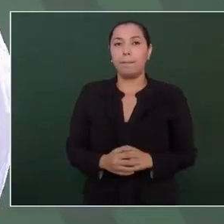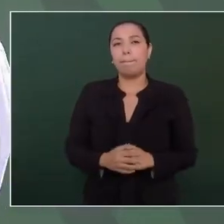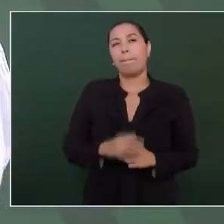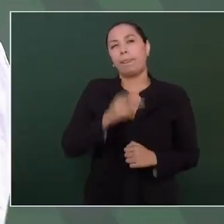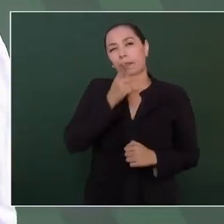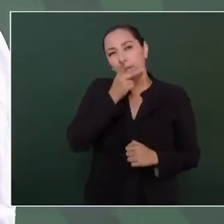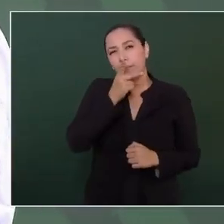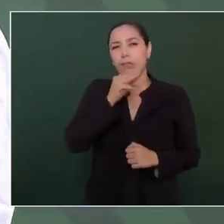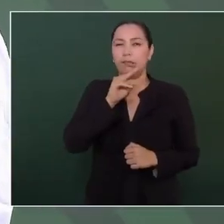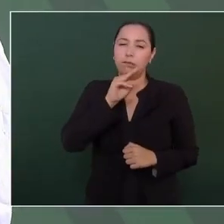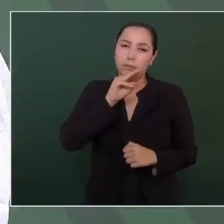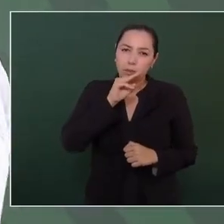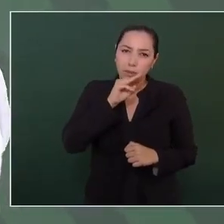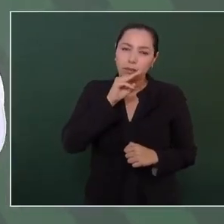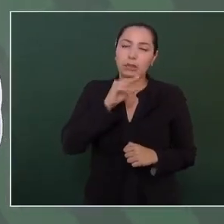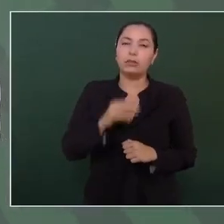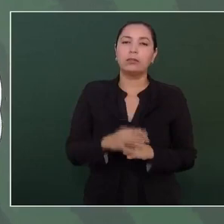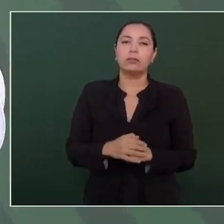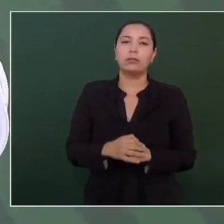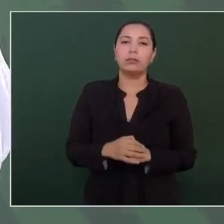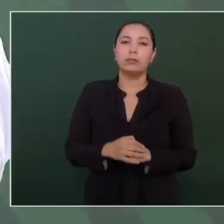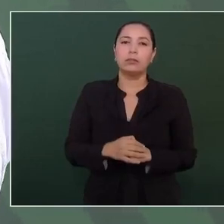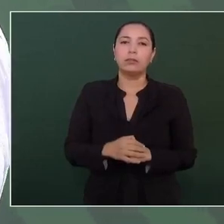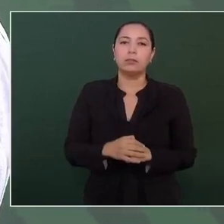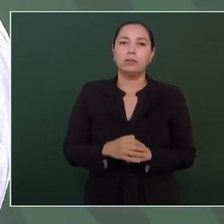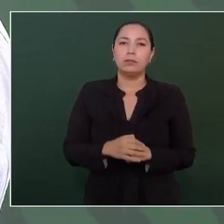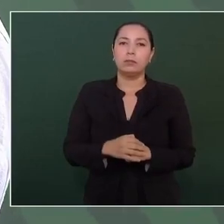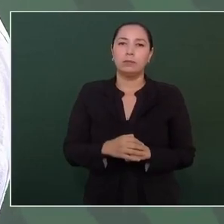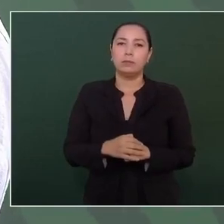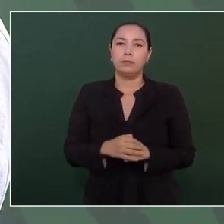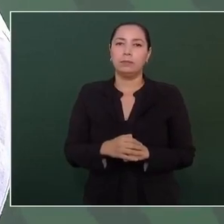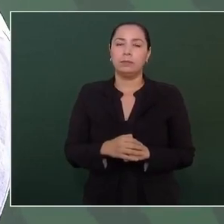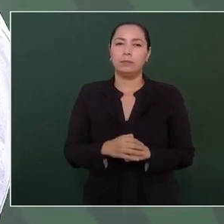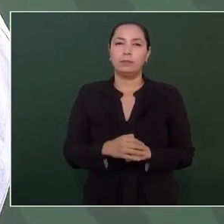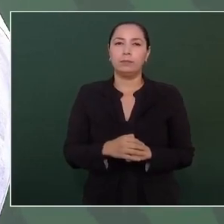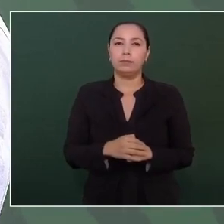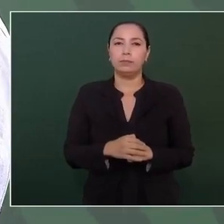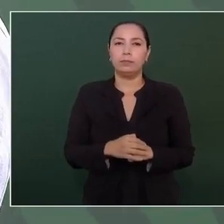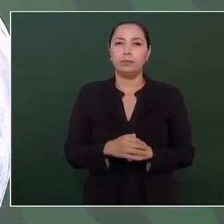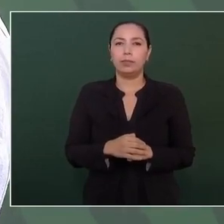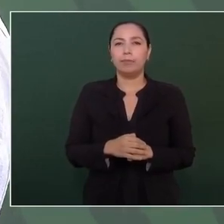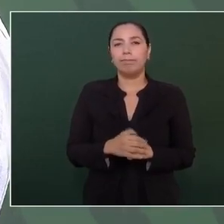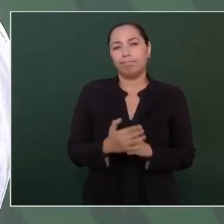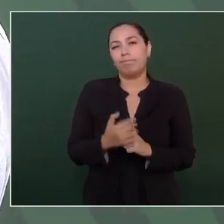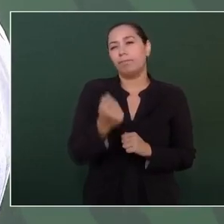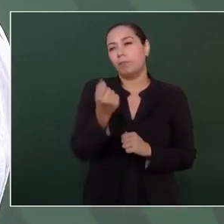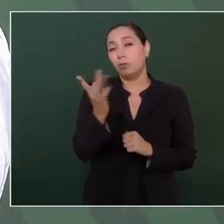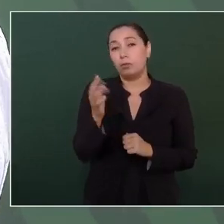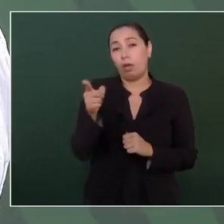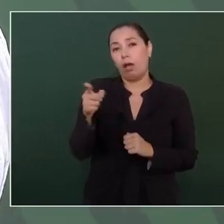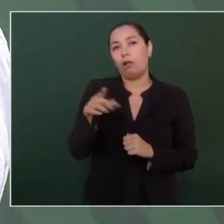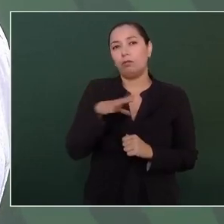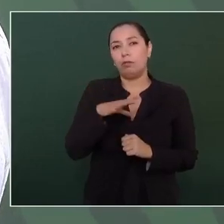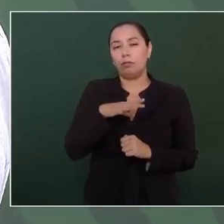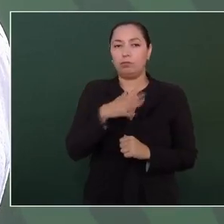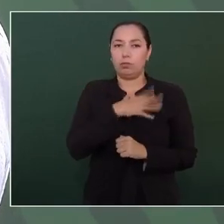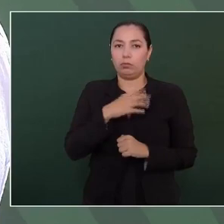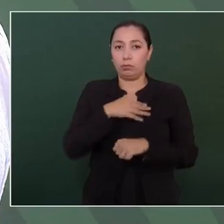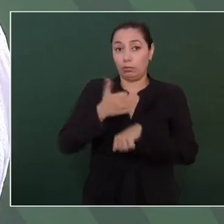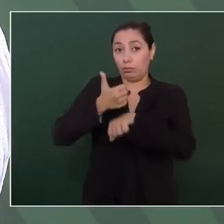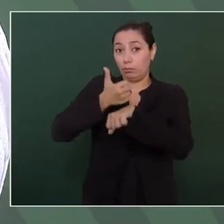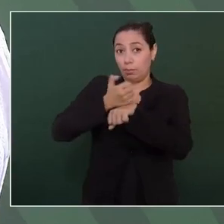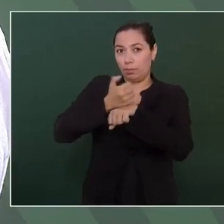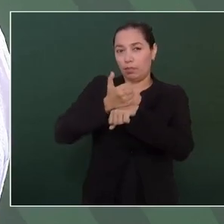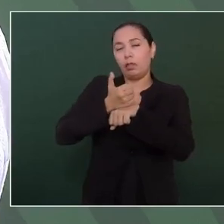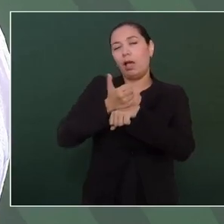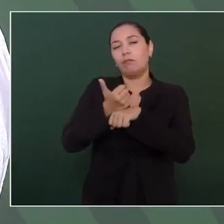papás, a las mamás de que los niños de primaria, de